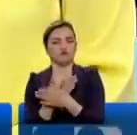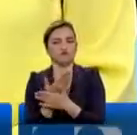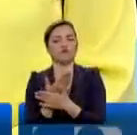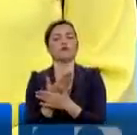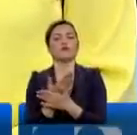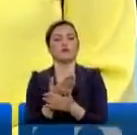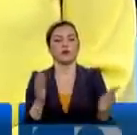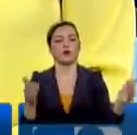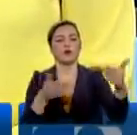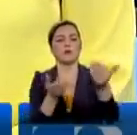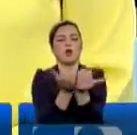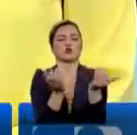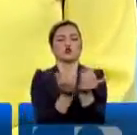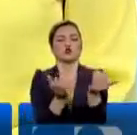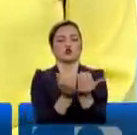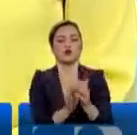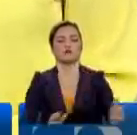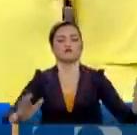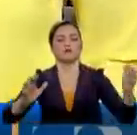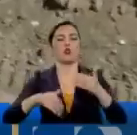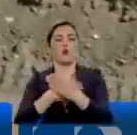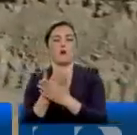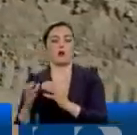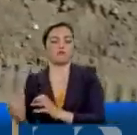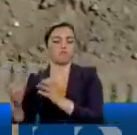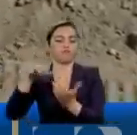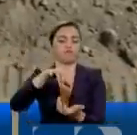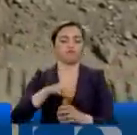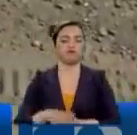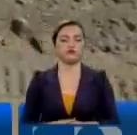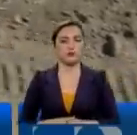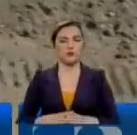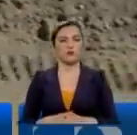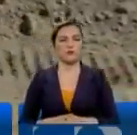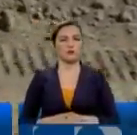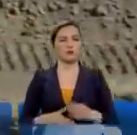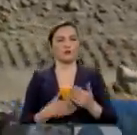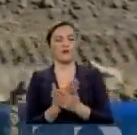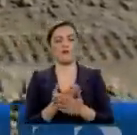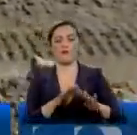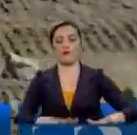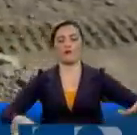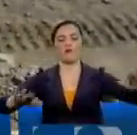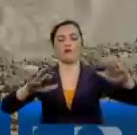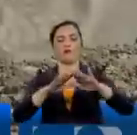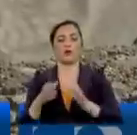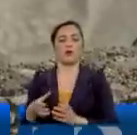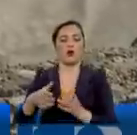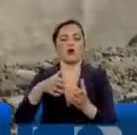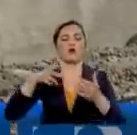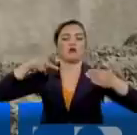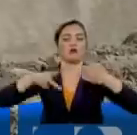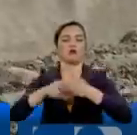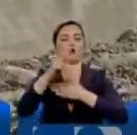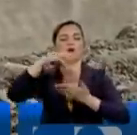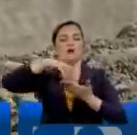celda para los desechos sólidos de la zona. Un nuevo relleno sanitario se inauguró en el Cantón Cayambe. Esta